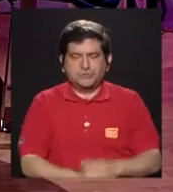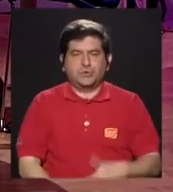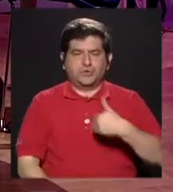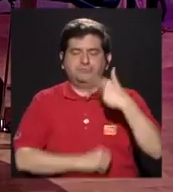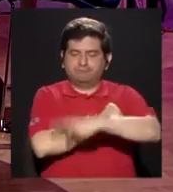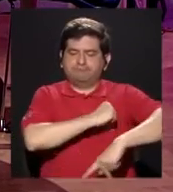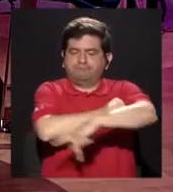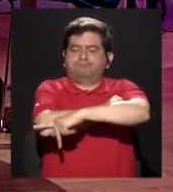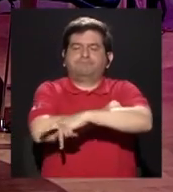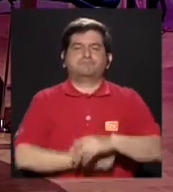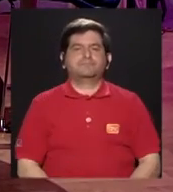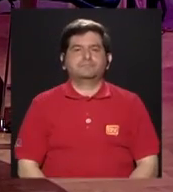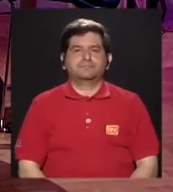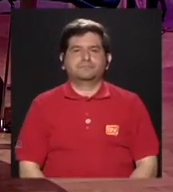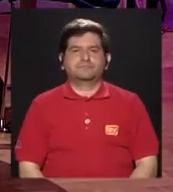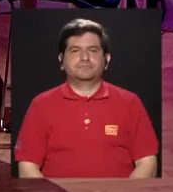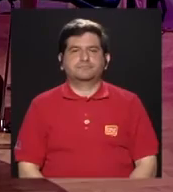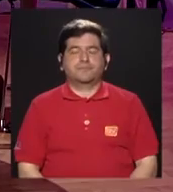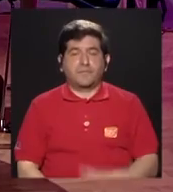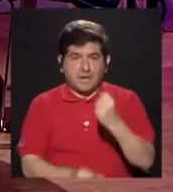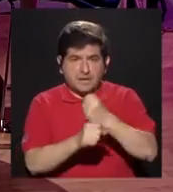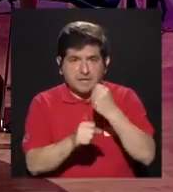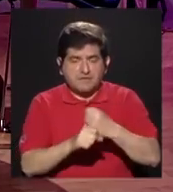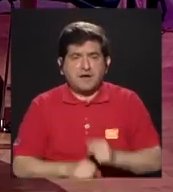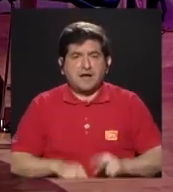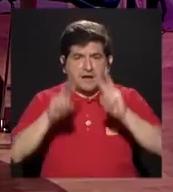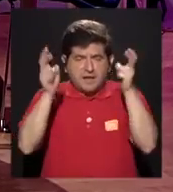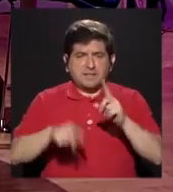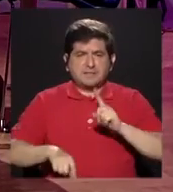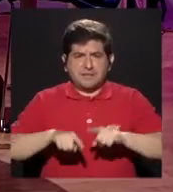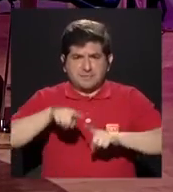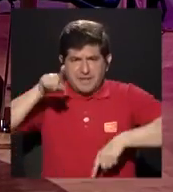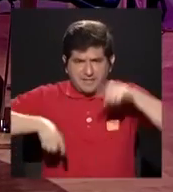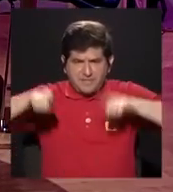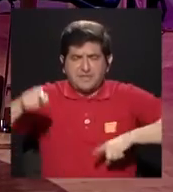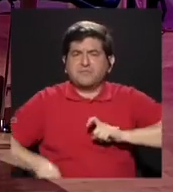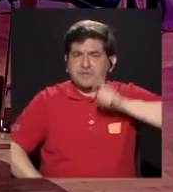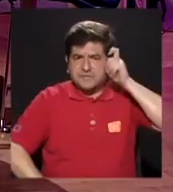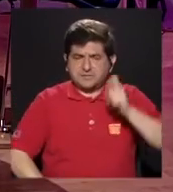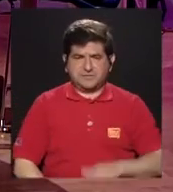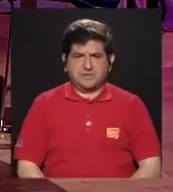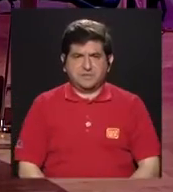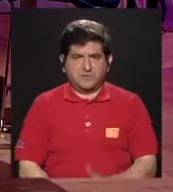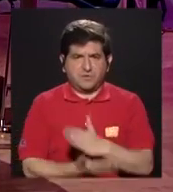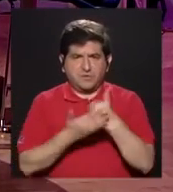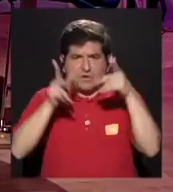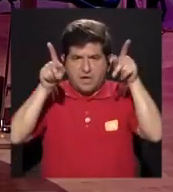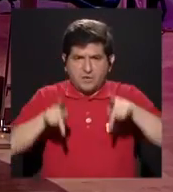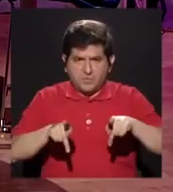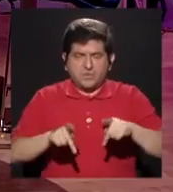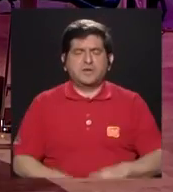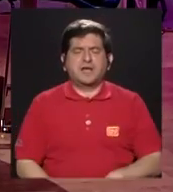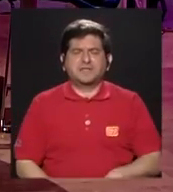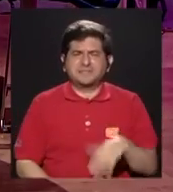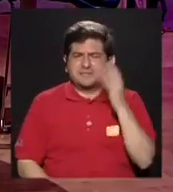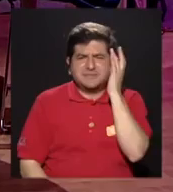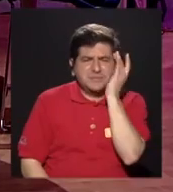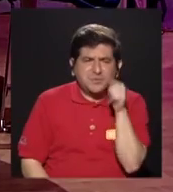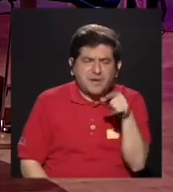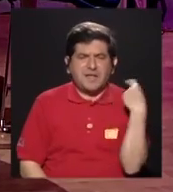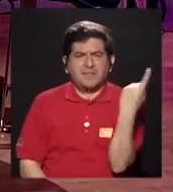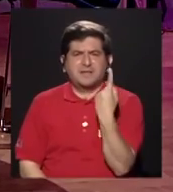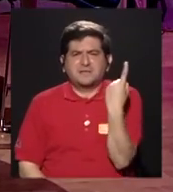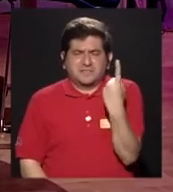tiene el país como con trabajos con el tema de diversidad sexual también porque hay algunas personas preocupadas si ese es el único